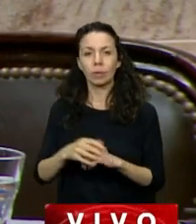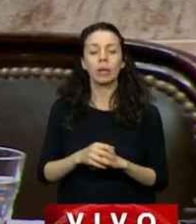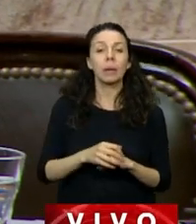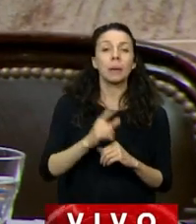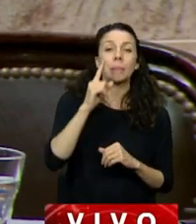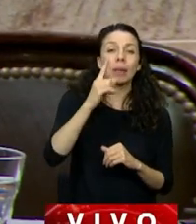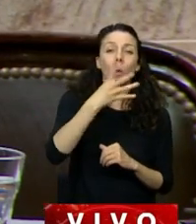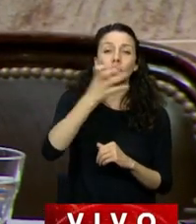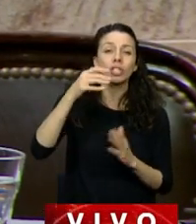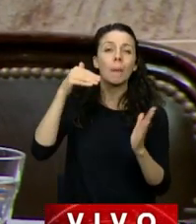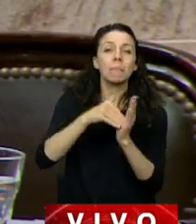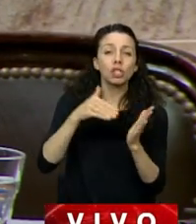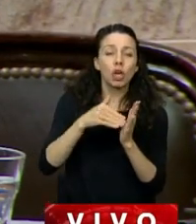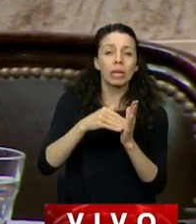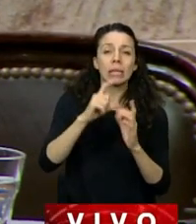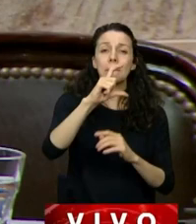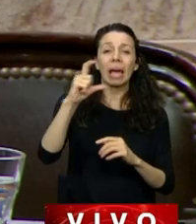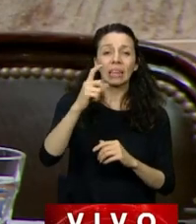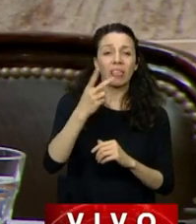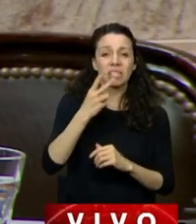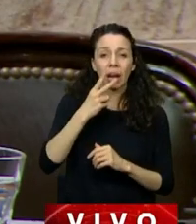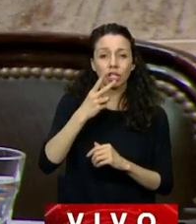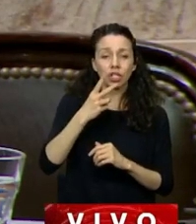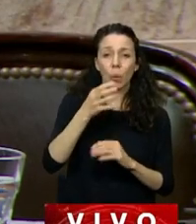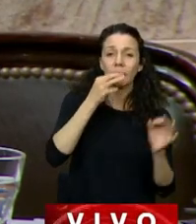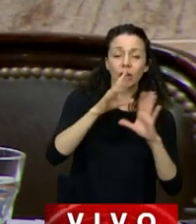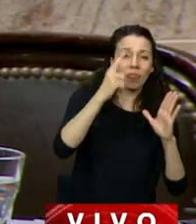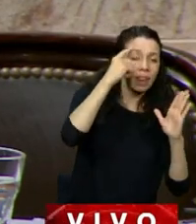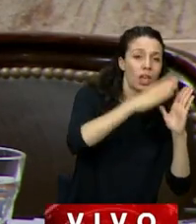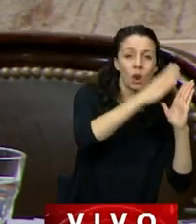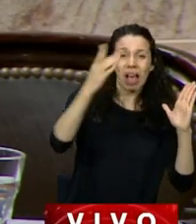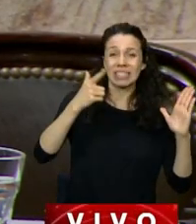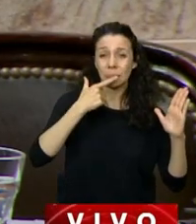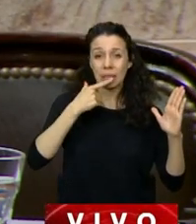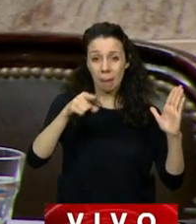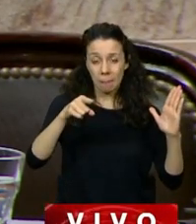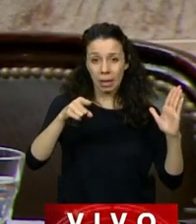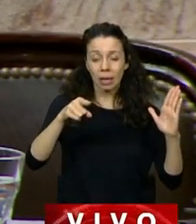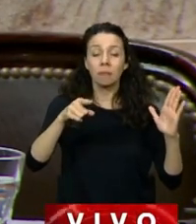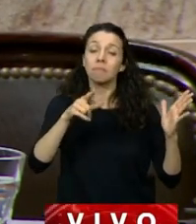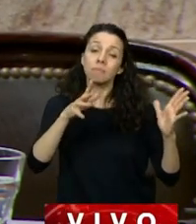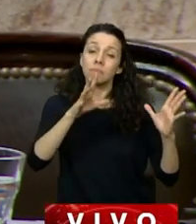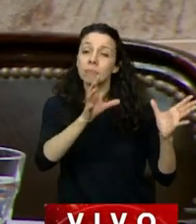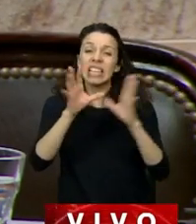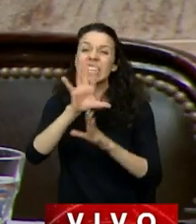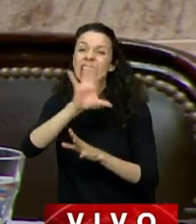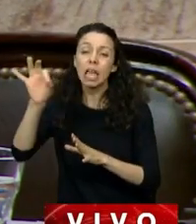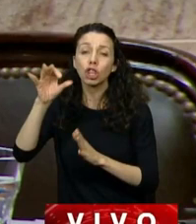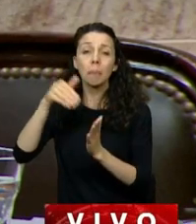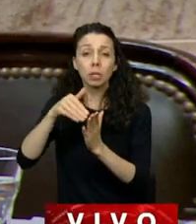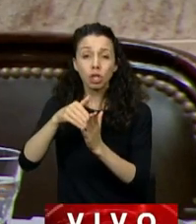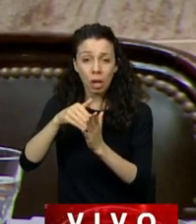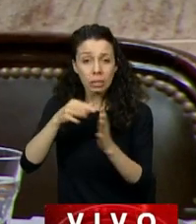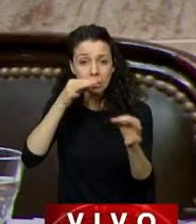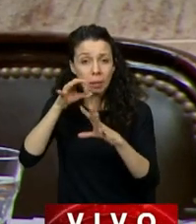paquetes de cigarrillo que se vendieron de enero a septiembre casi 500 millones de paquetes se vendieron sin